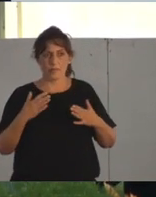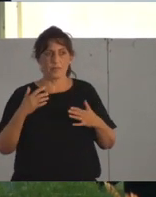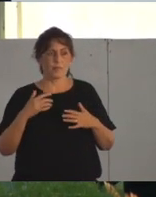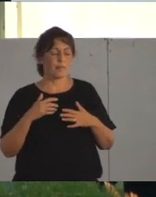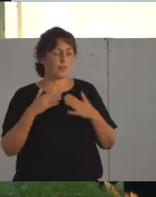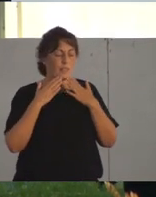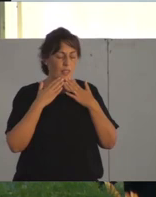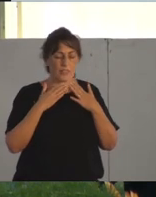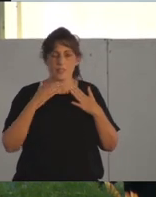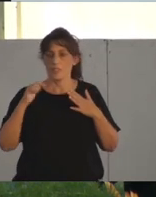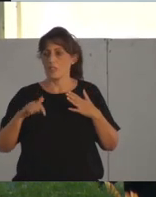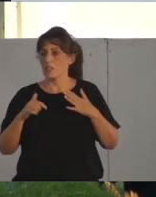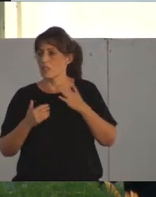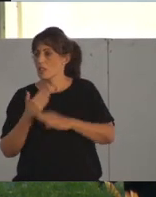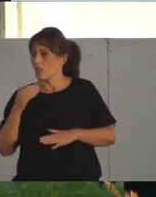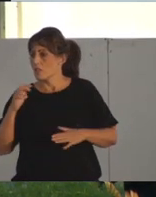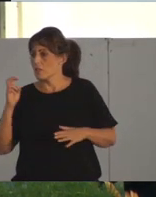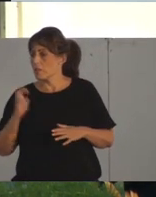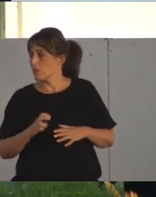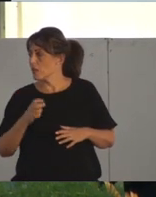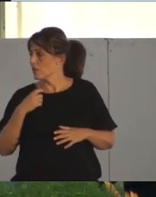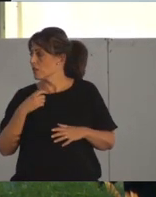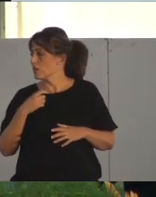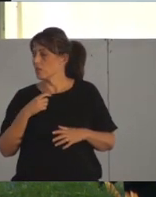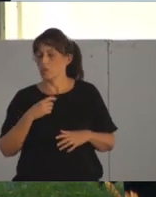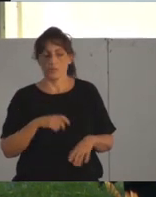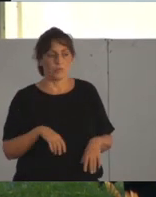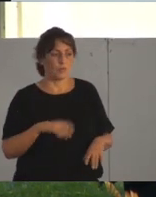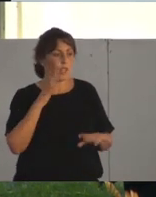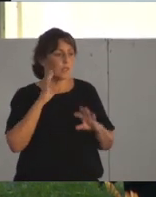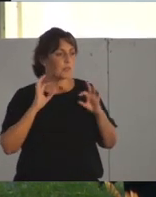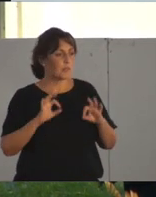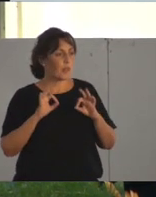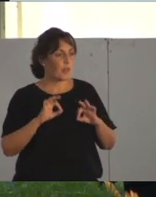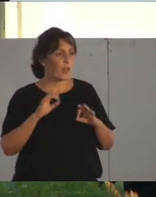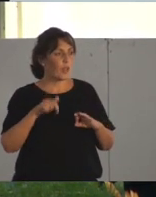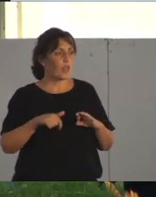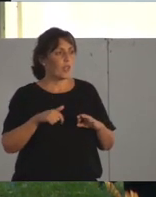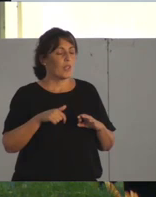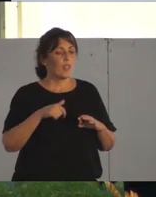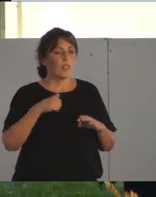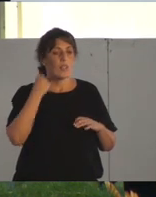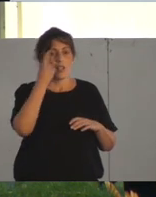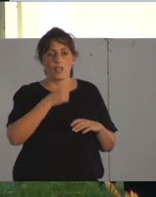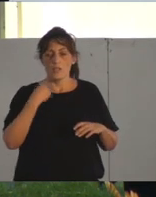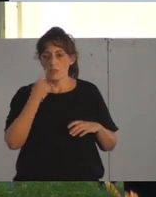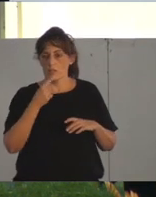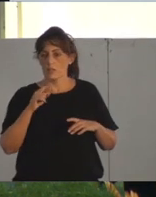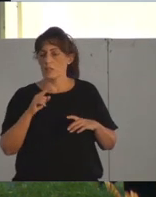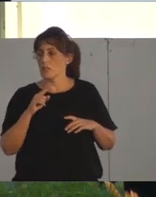logopedia clínica, máster en logopedia escolar y tiene formación especializada en motricidad orofacial, en